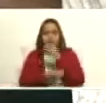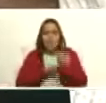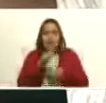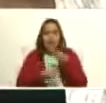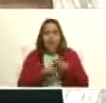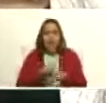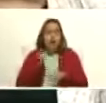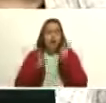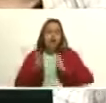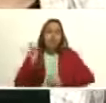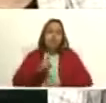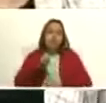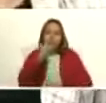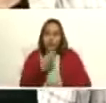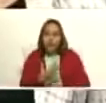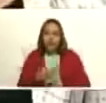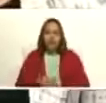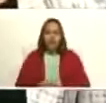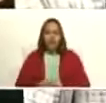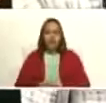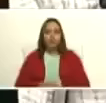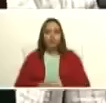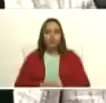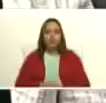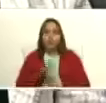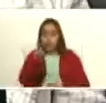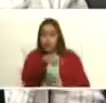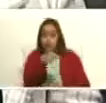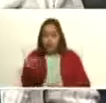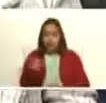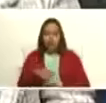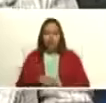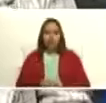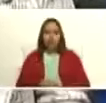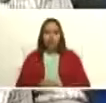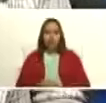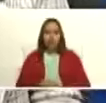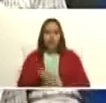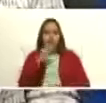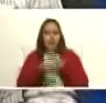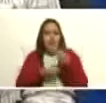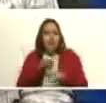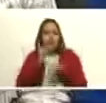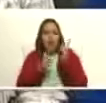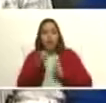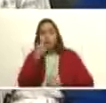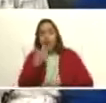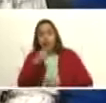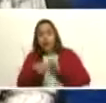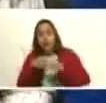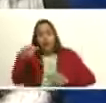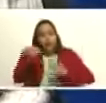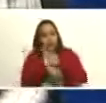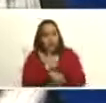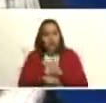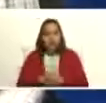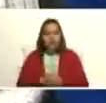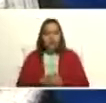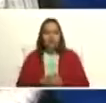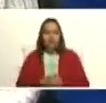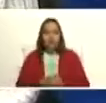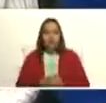que tenga que salir bien. ¿Verdad? Y si lanzamos algo y sale bien, lo profundizamos.